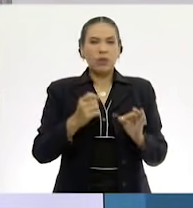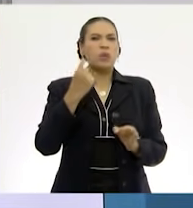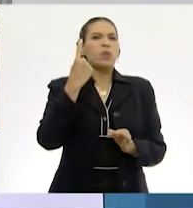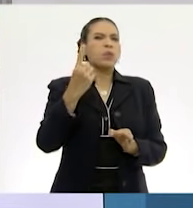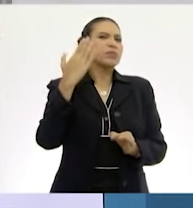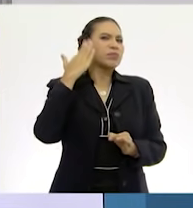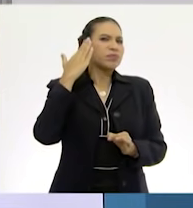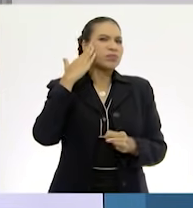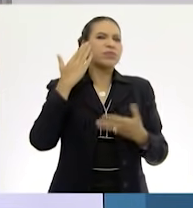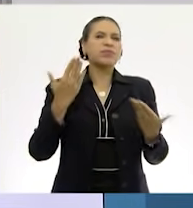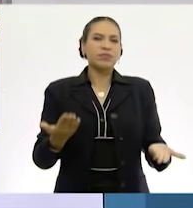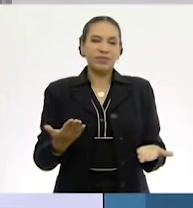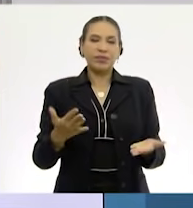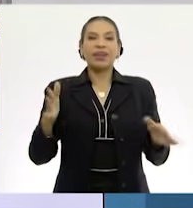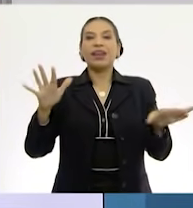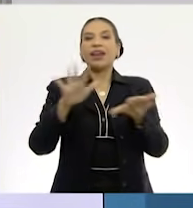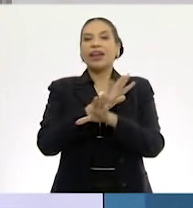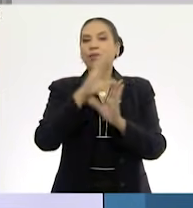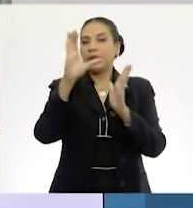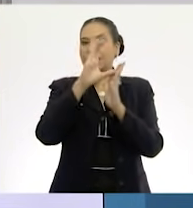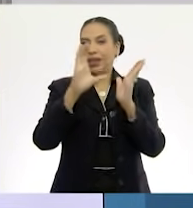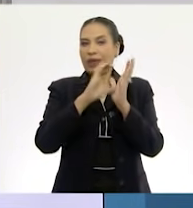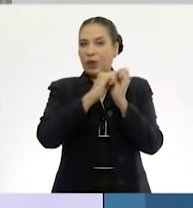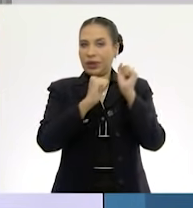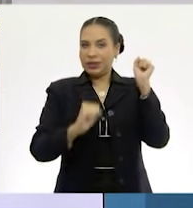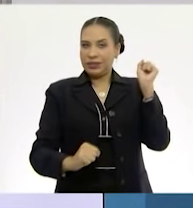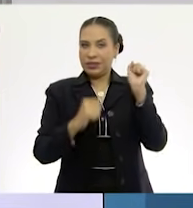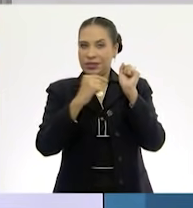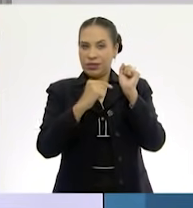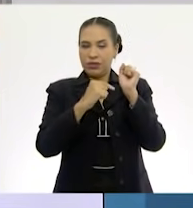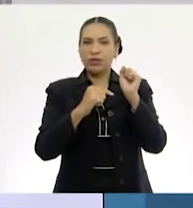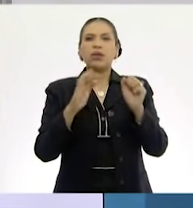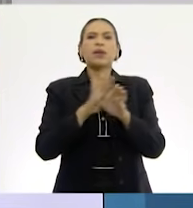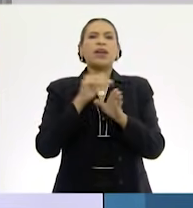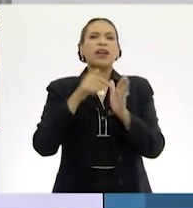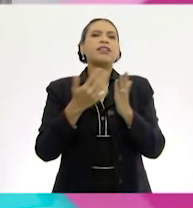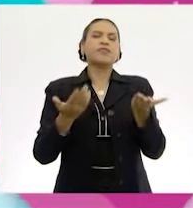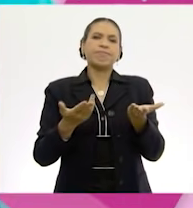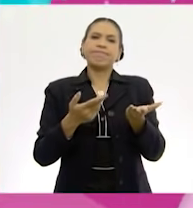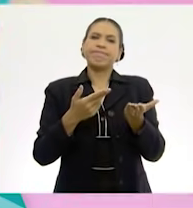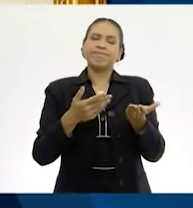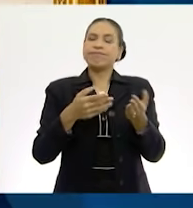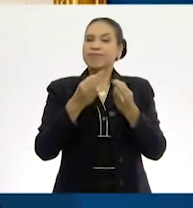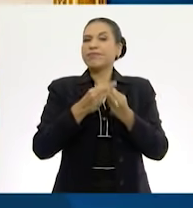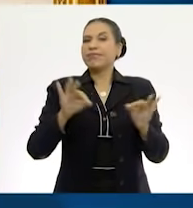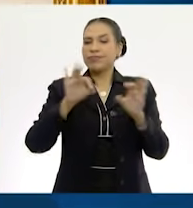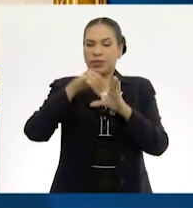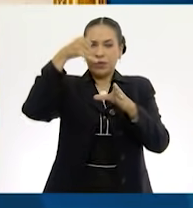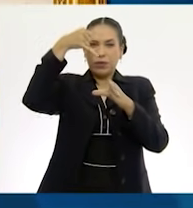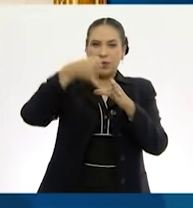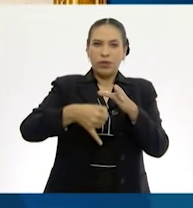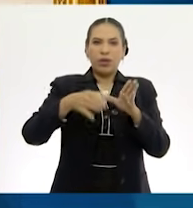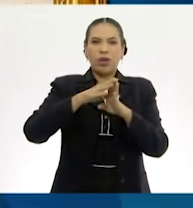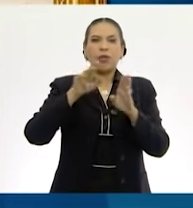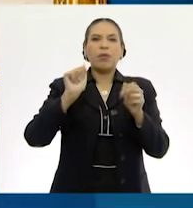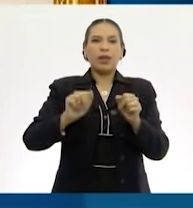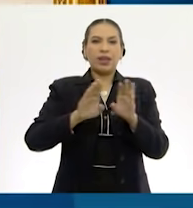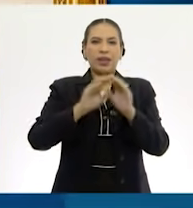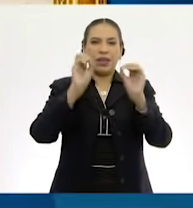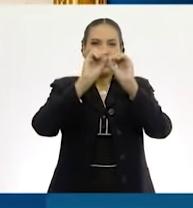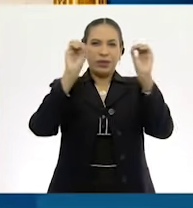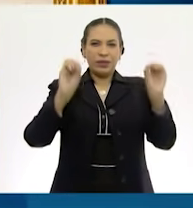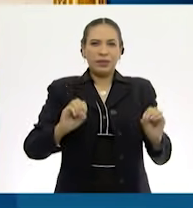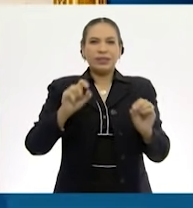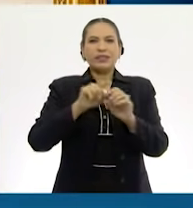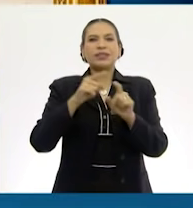los principales fue el cambio de constitución política, porque esto tuvo repercusiones muy profundas en la organización del país y de la